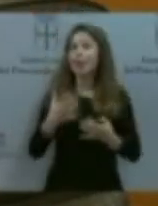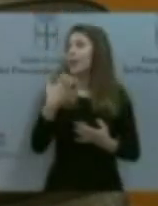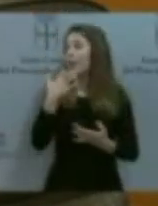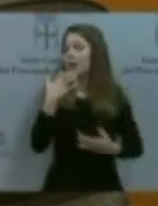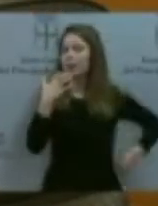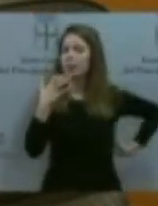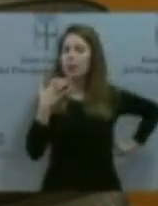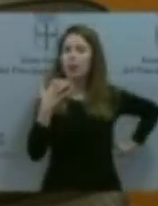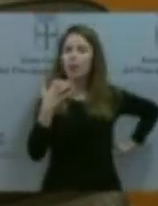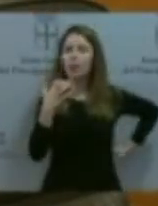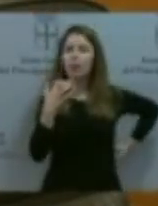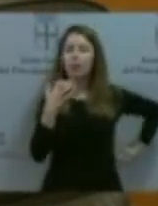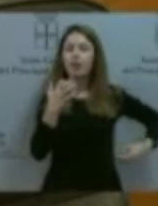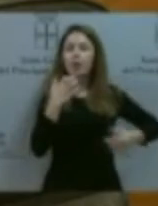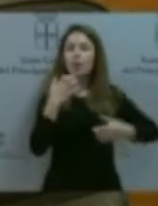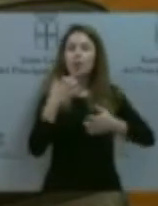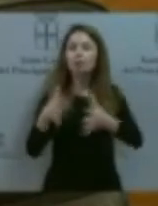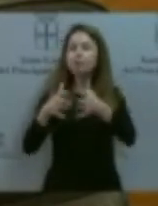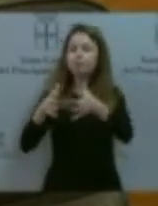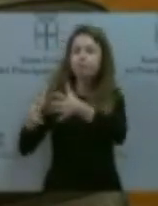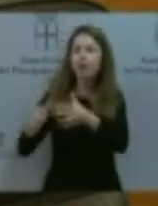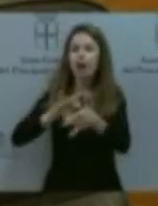esta crisis económica, ¿no? Con lo cual,